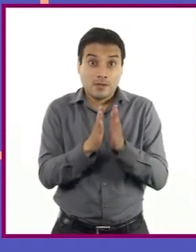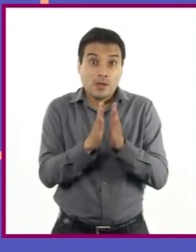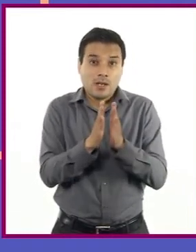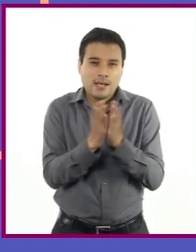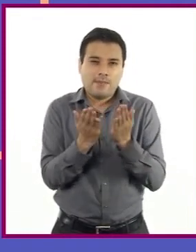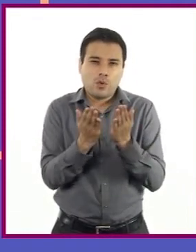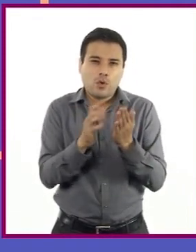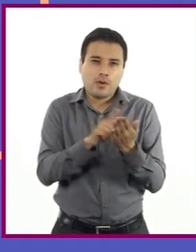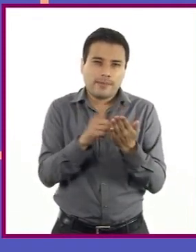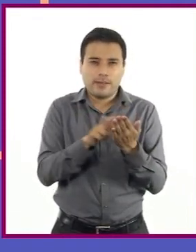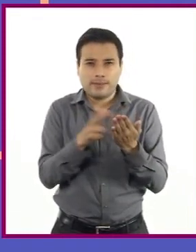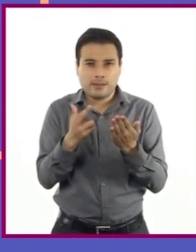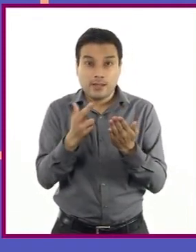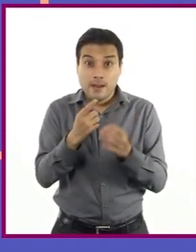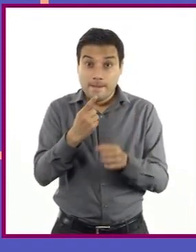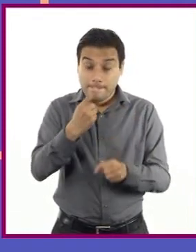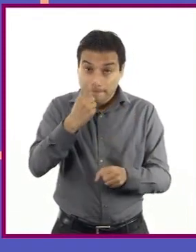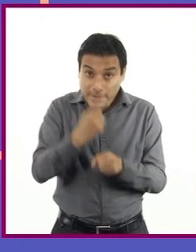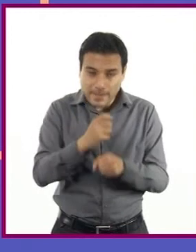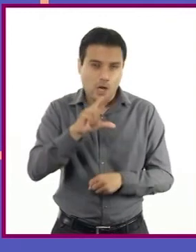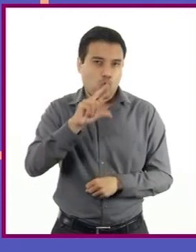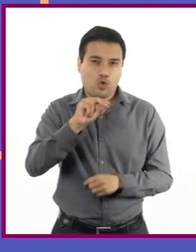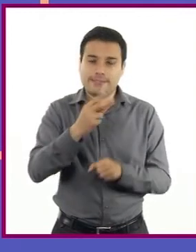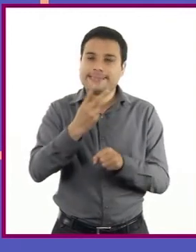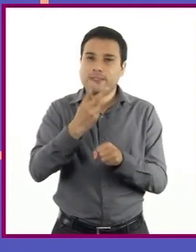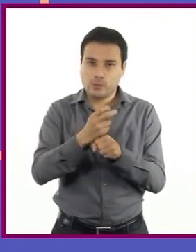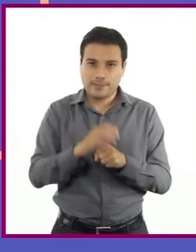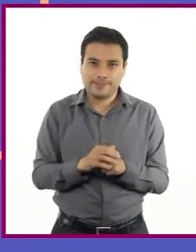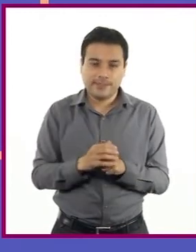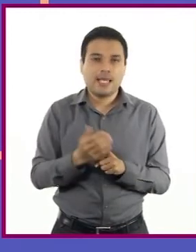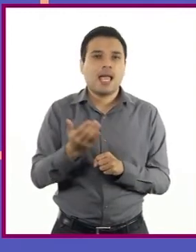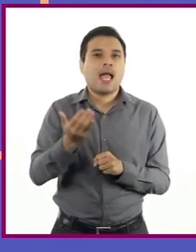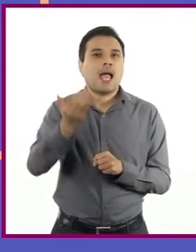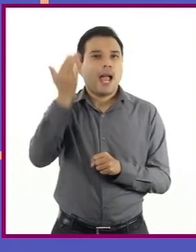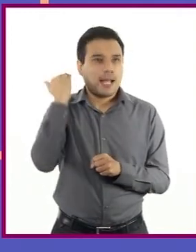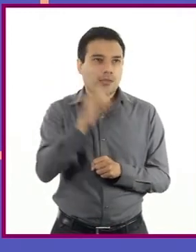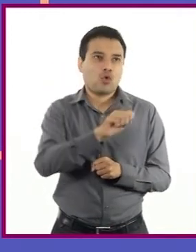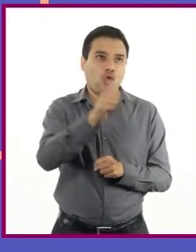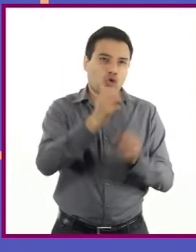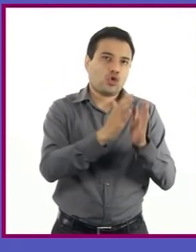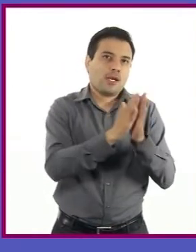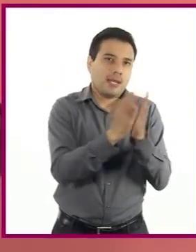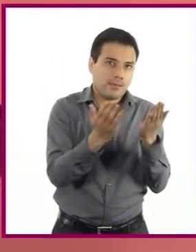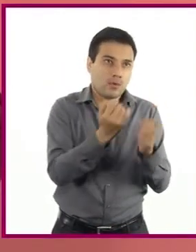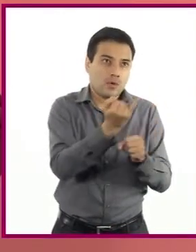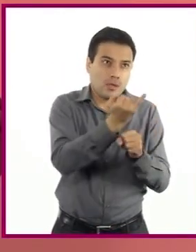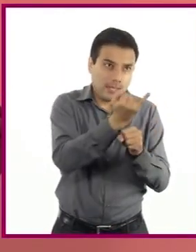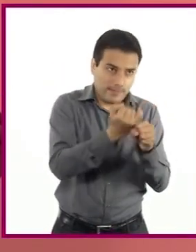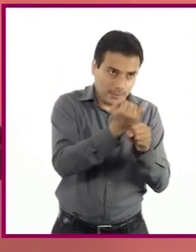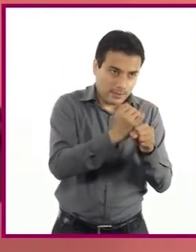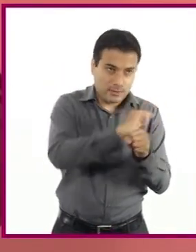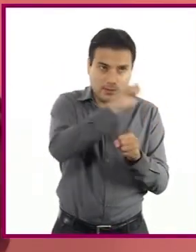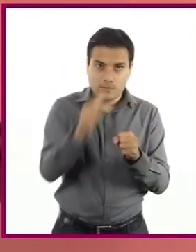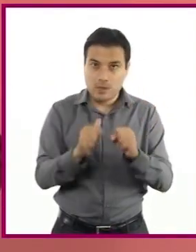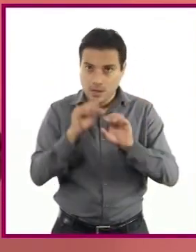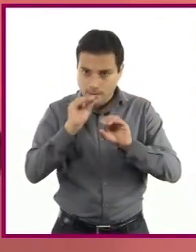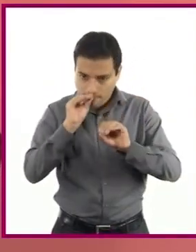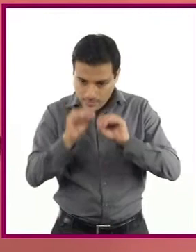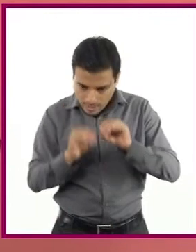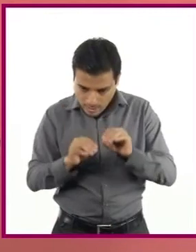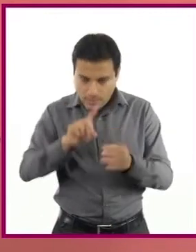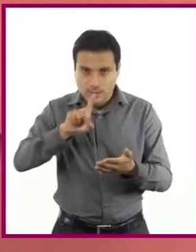que ofrecen es extraída de una fuente primaria, sintetizándola para que esté